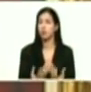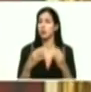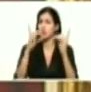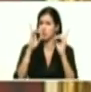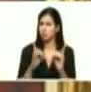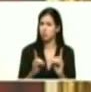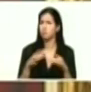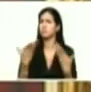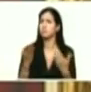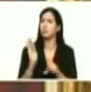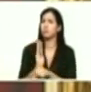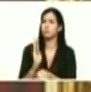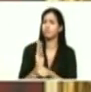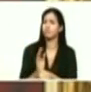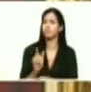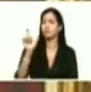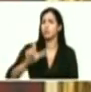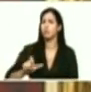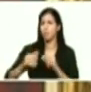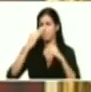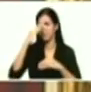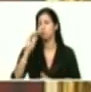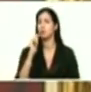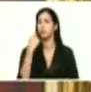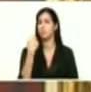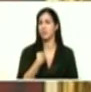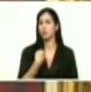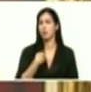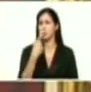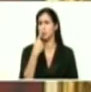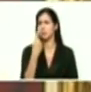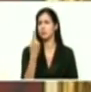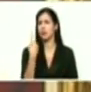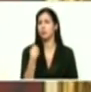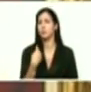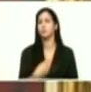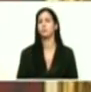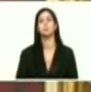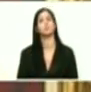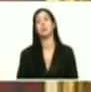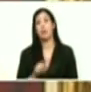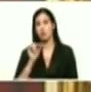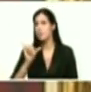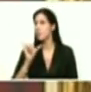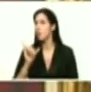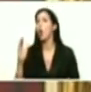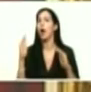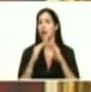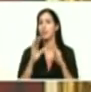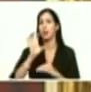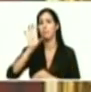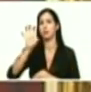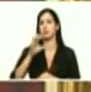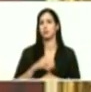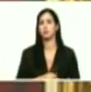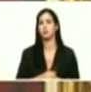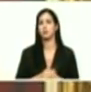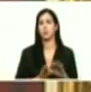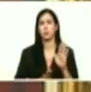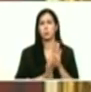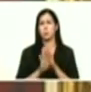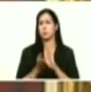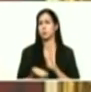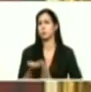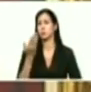de protección a los pensionados que tomamos todo el año pasado vino de hogares de la patria crecimiento a más de